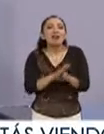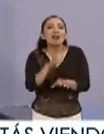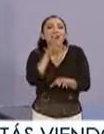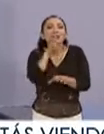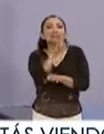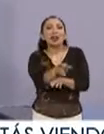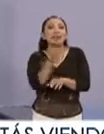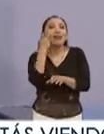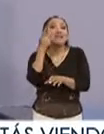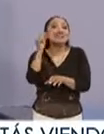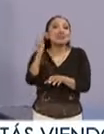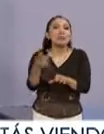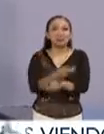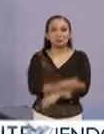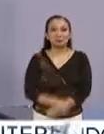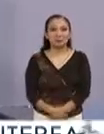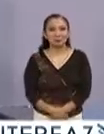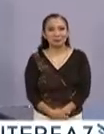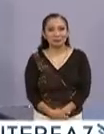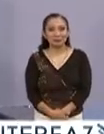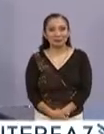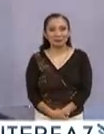los resultados, pero vamos a ver qué sucedió.